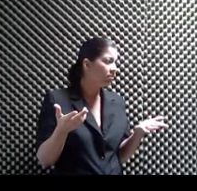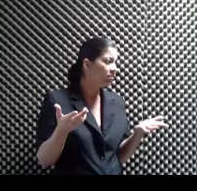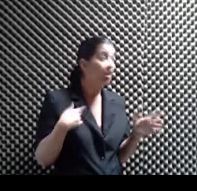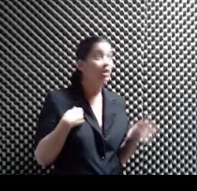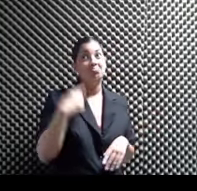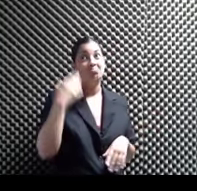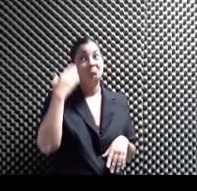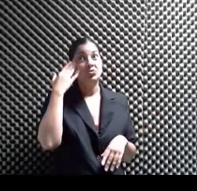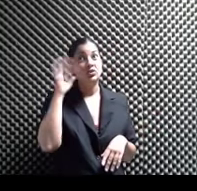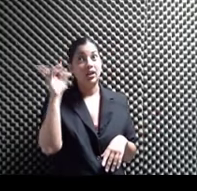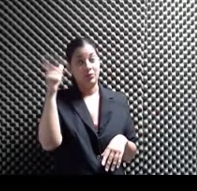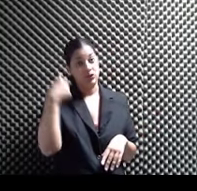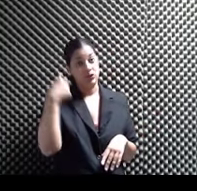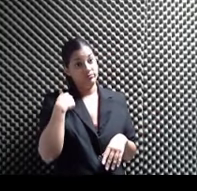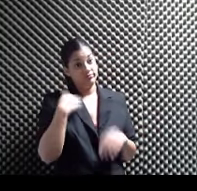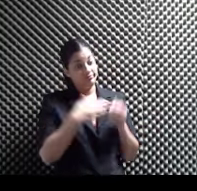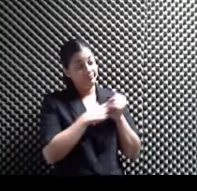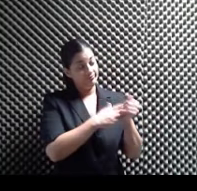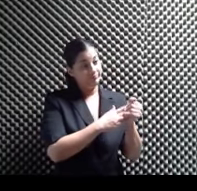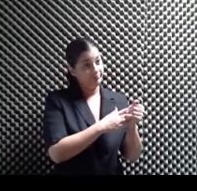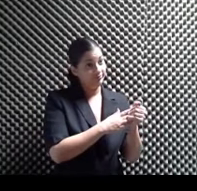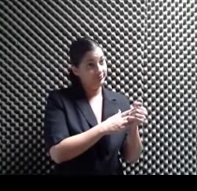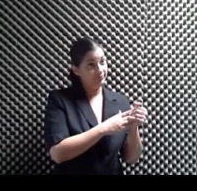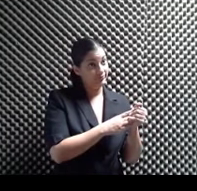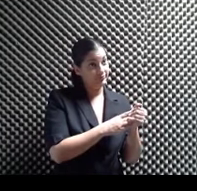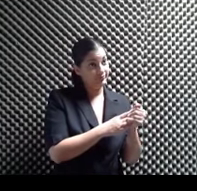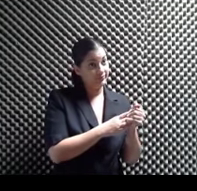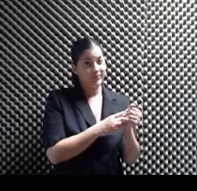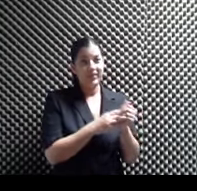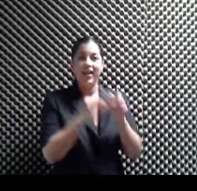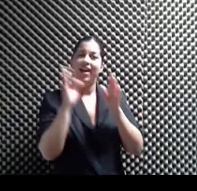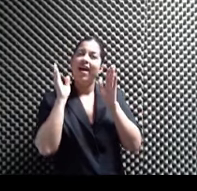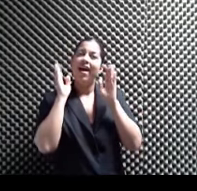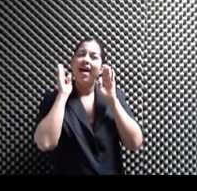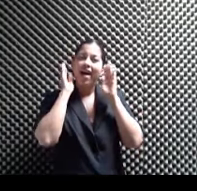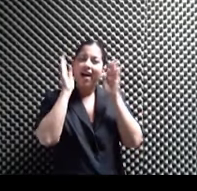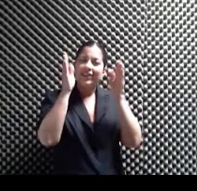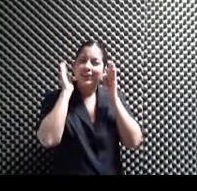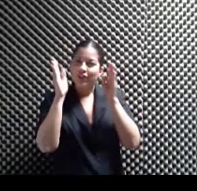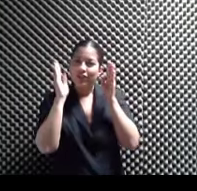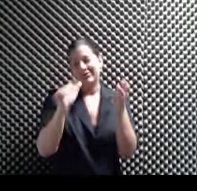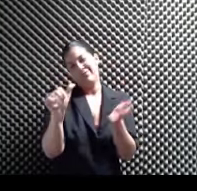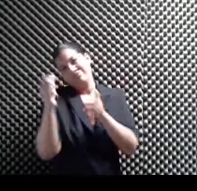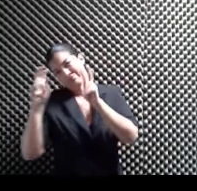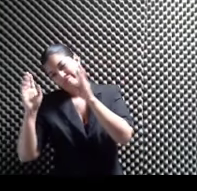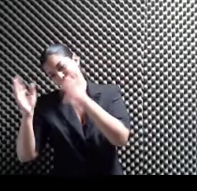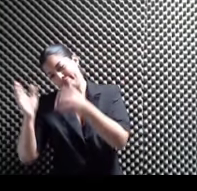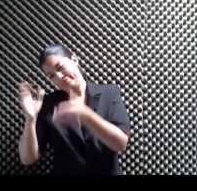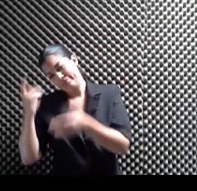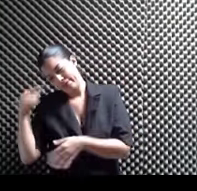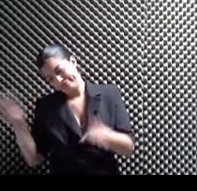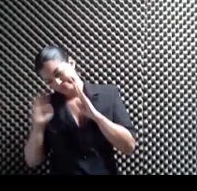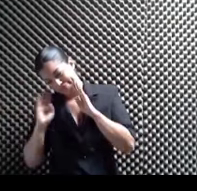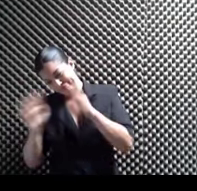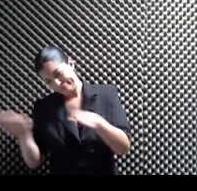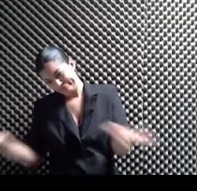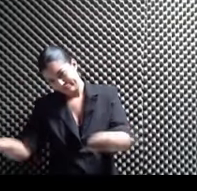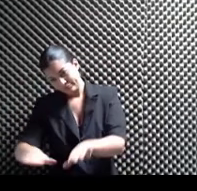ya he dirigido Los tres espectáculos De atención a atención ¿Verdad? Ah bueno Es que cosa Que es muy distinta